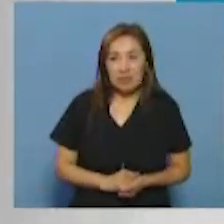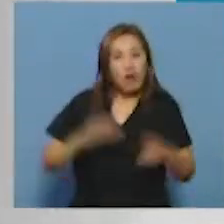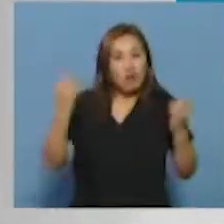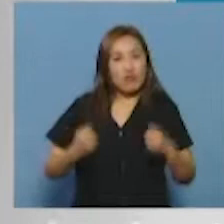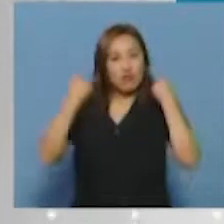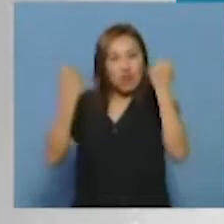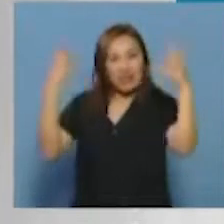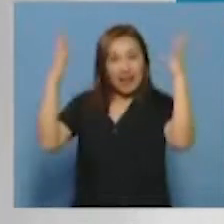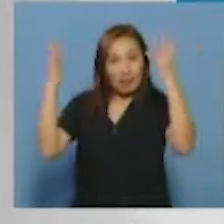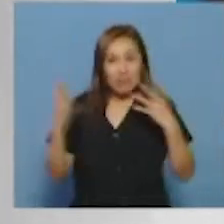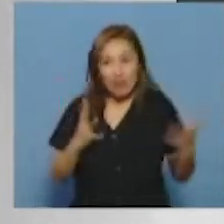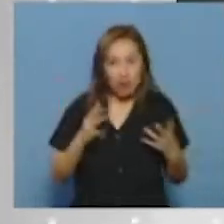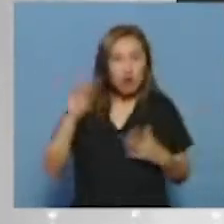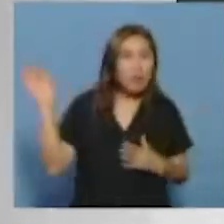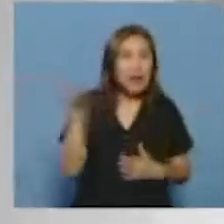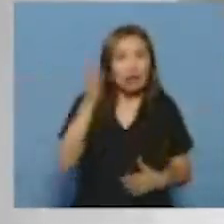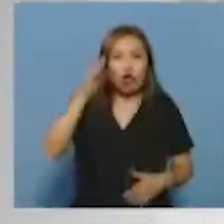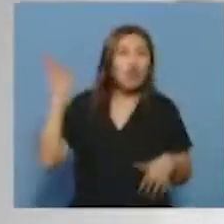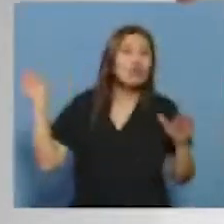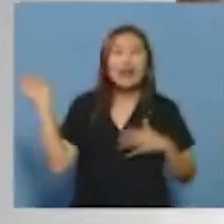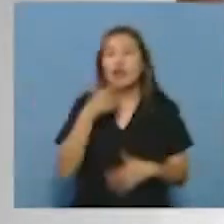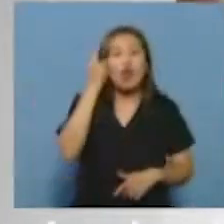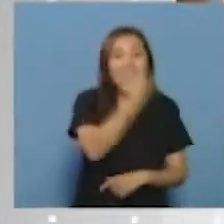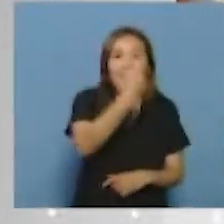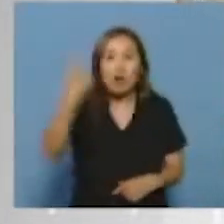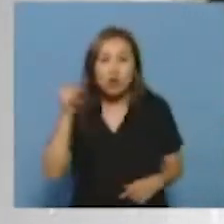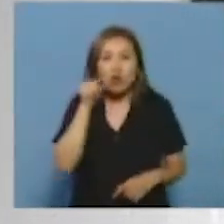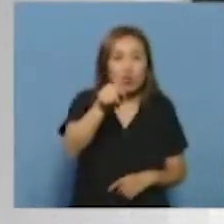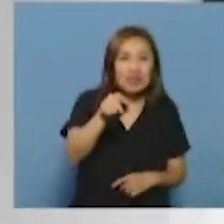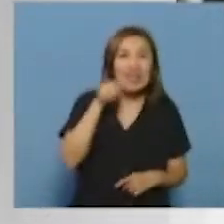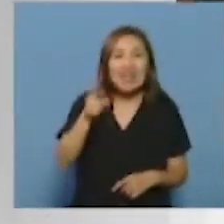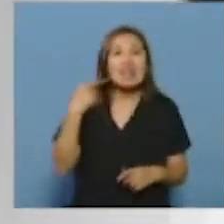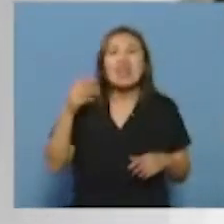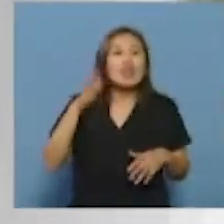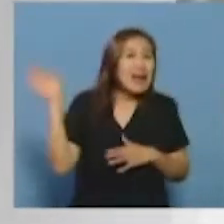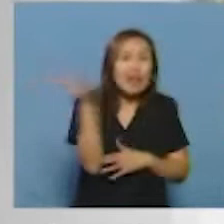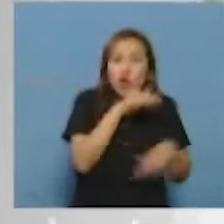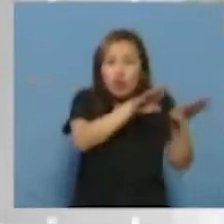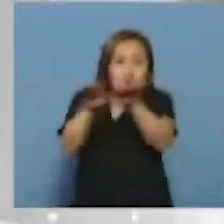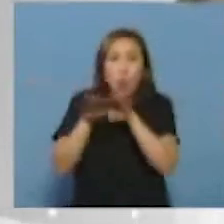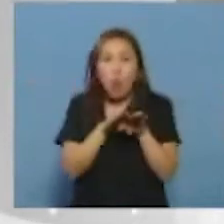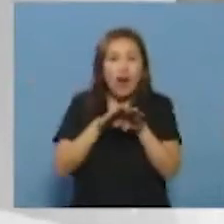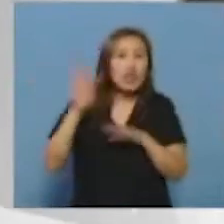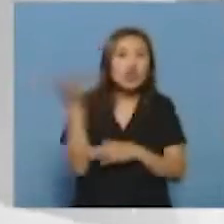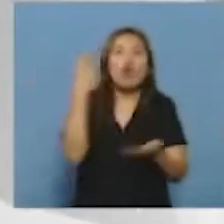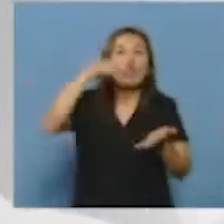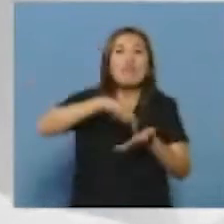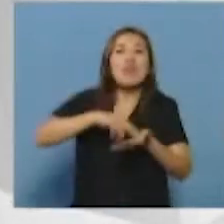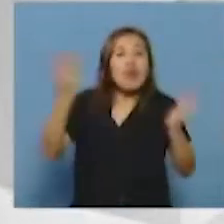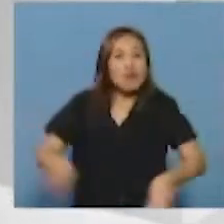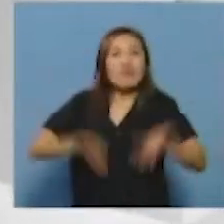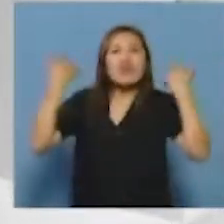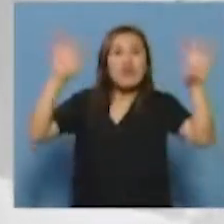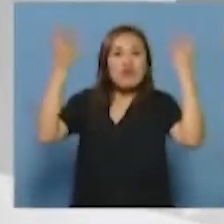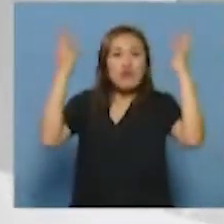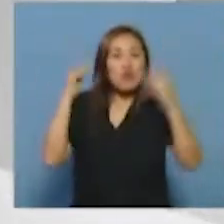Fuerte el aplauso para todos, para cada uno de ustedes, sin excepción alguna, todos de pie, todos con